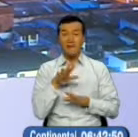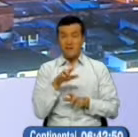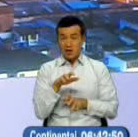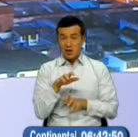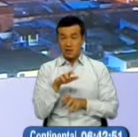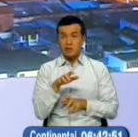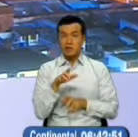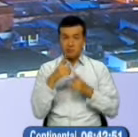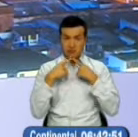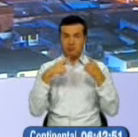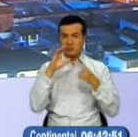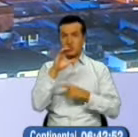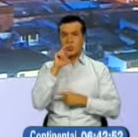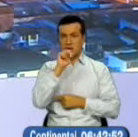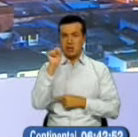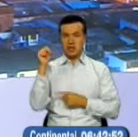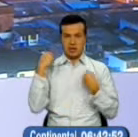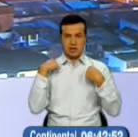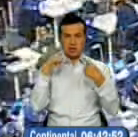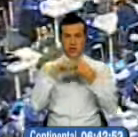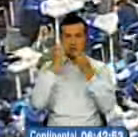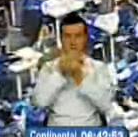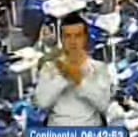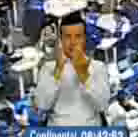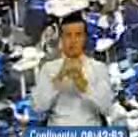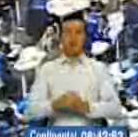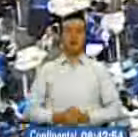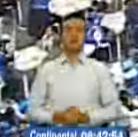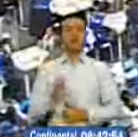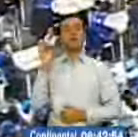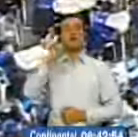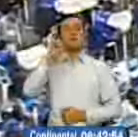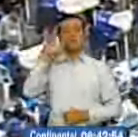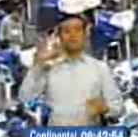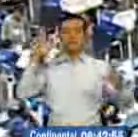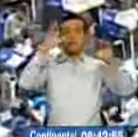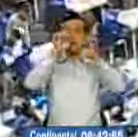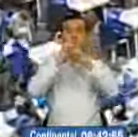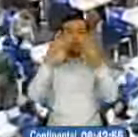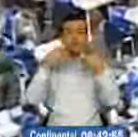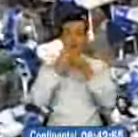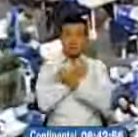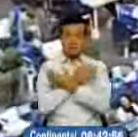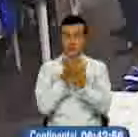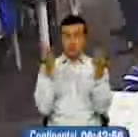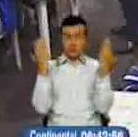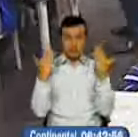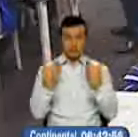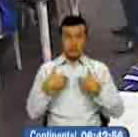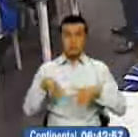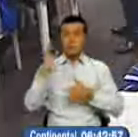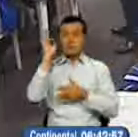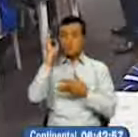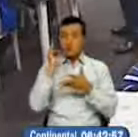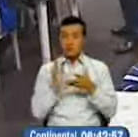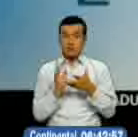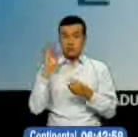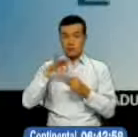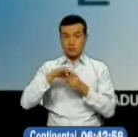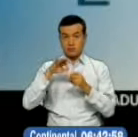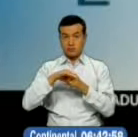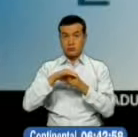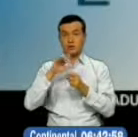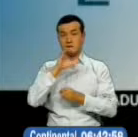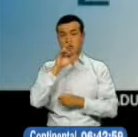se la hizo en CNN en español. Este martes en horas de la noche y tras conocer los resultados finales del recuento de votos, la cadena